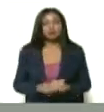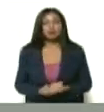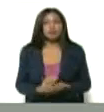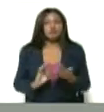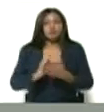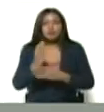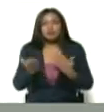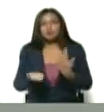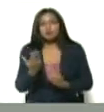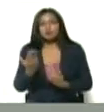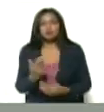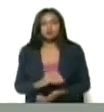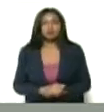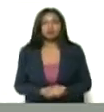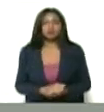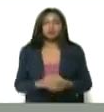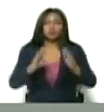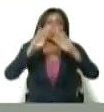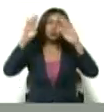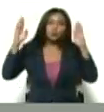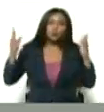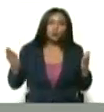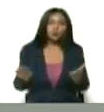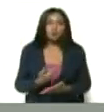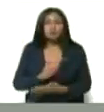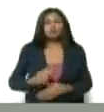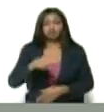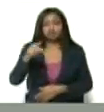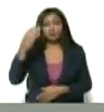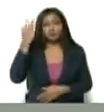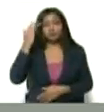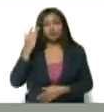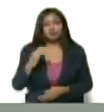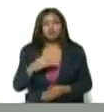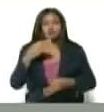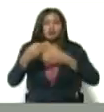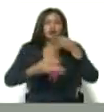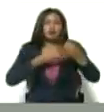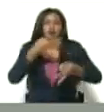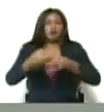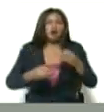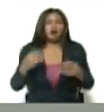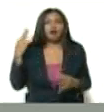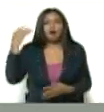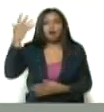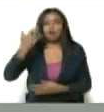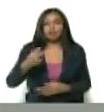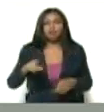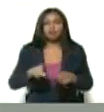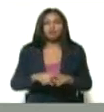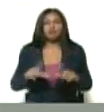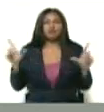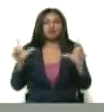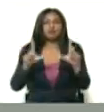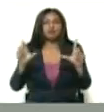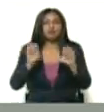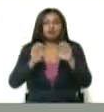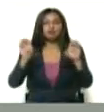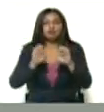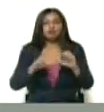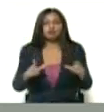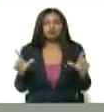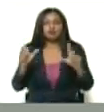fundamental. El mundo, presidente, usted lo sabe, ha venido hablando de este tema hace mucho tiempo, la teleeducación, el